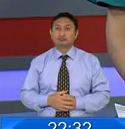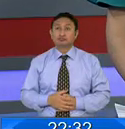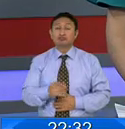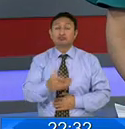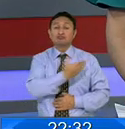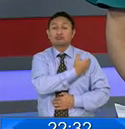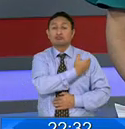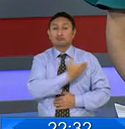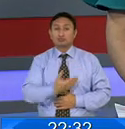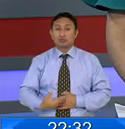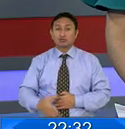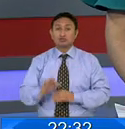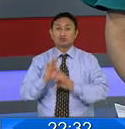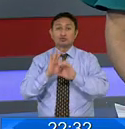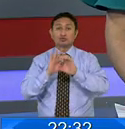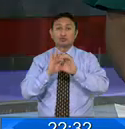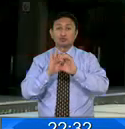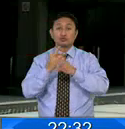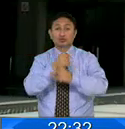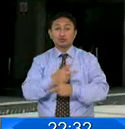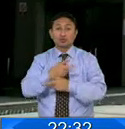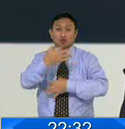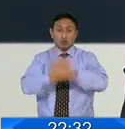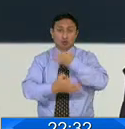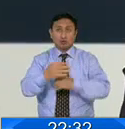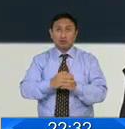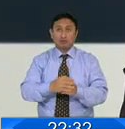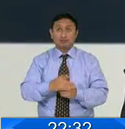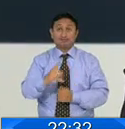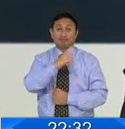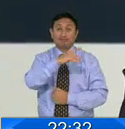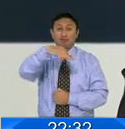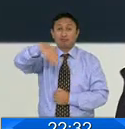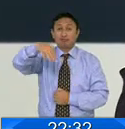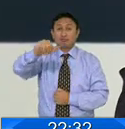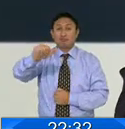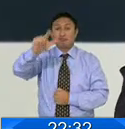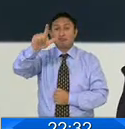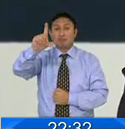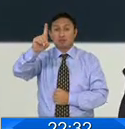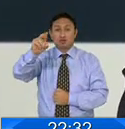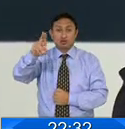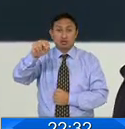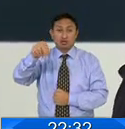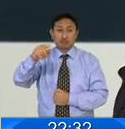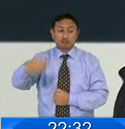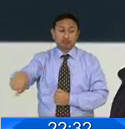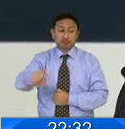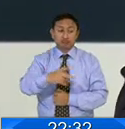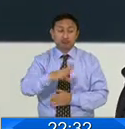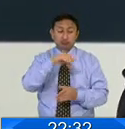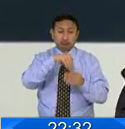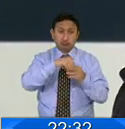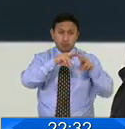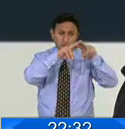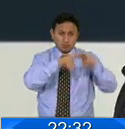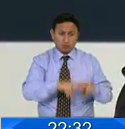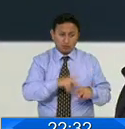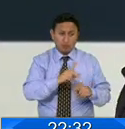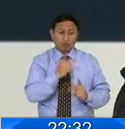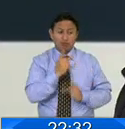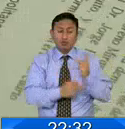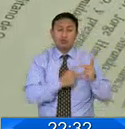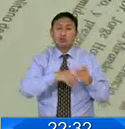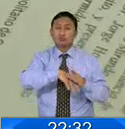del Consejo de la Judicatura, María del Carmen Maldonado, dispuso realizar una auditoría interna del proceso